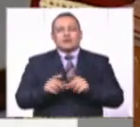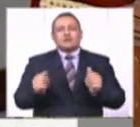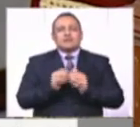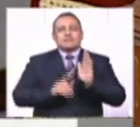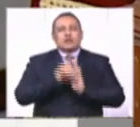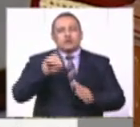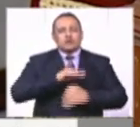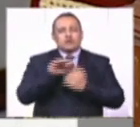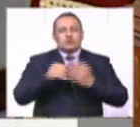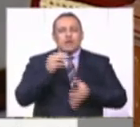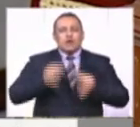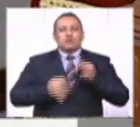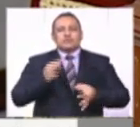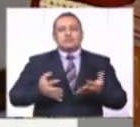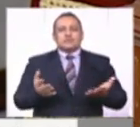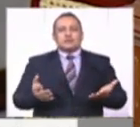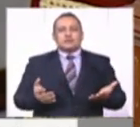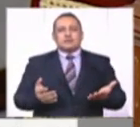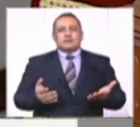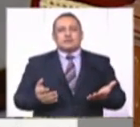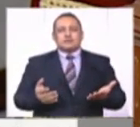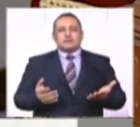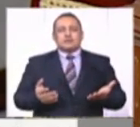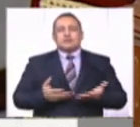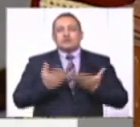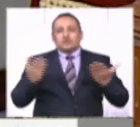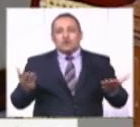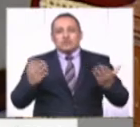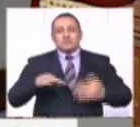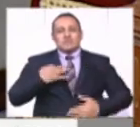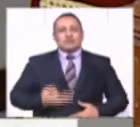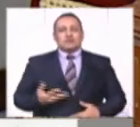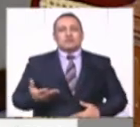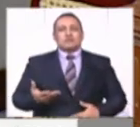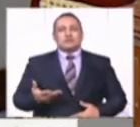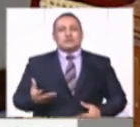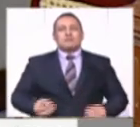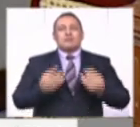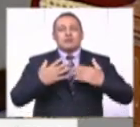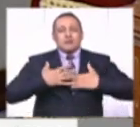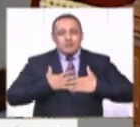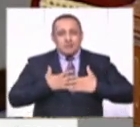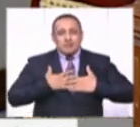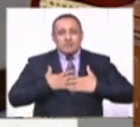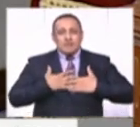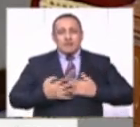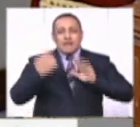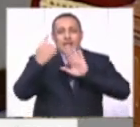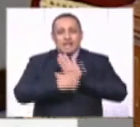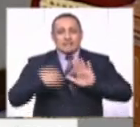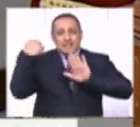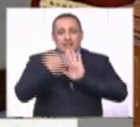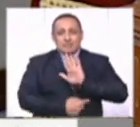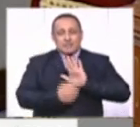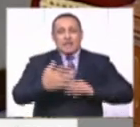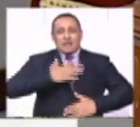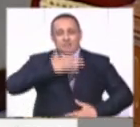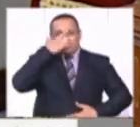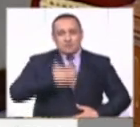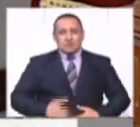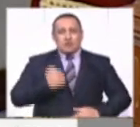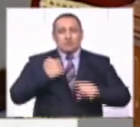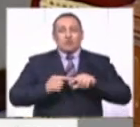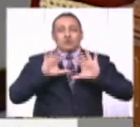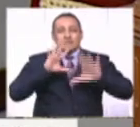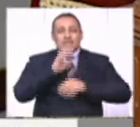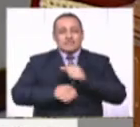desarrollo de la justicia entonces señores me van a inhabilitar por 10 años por